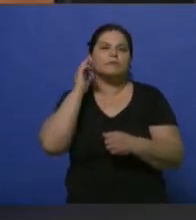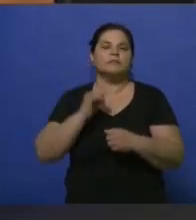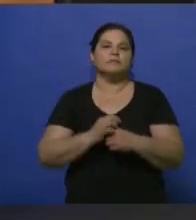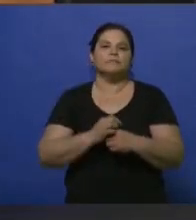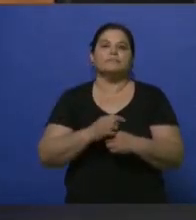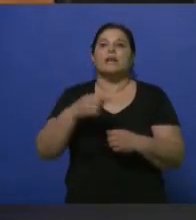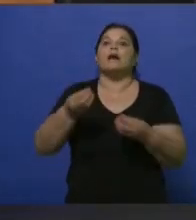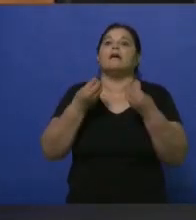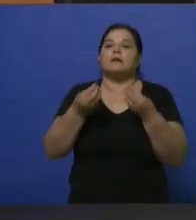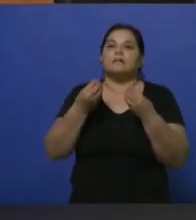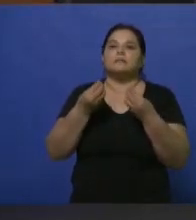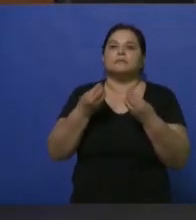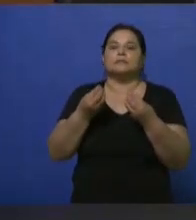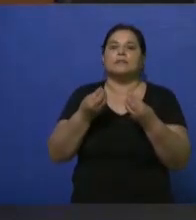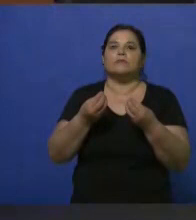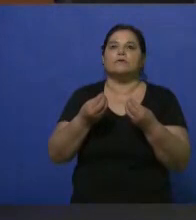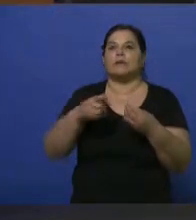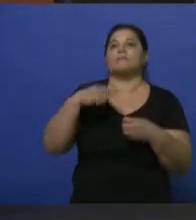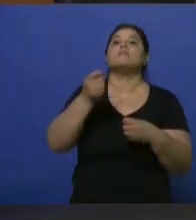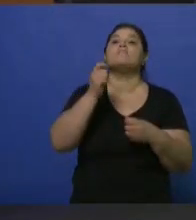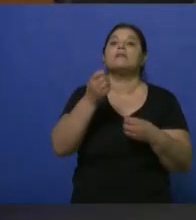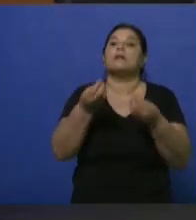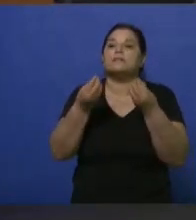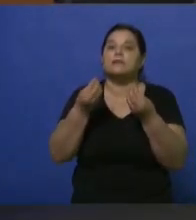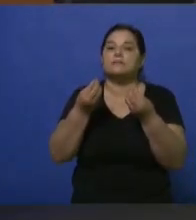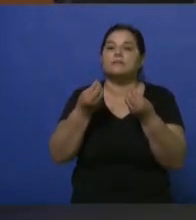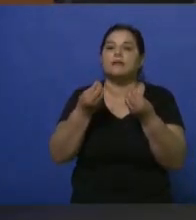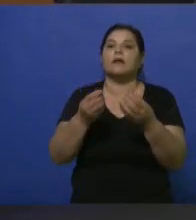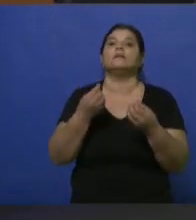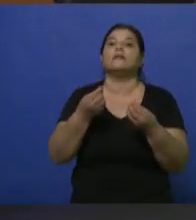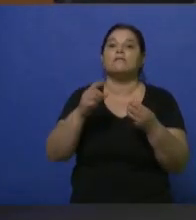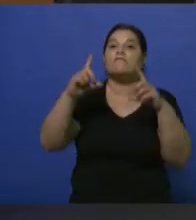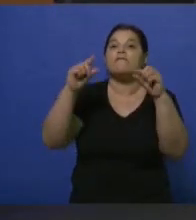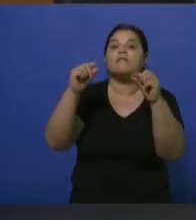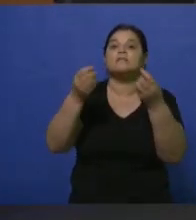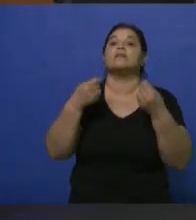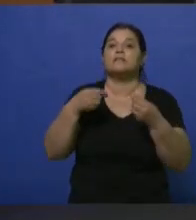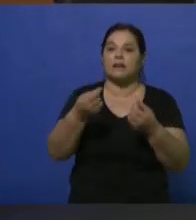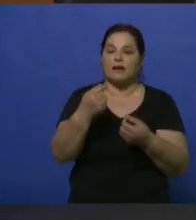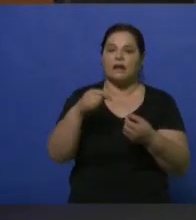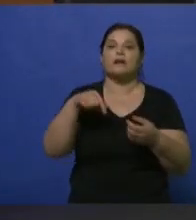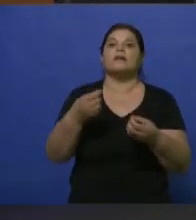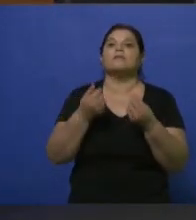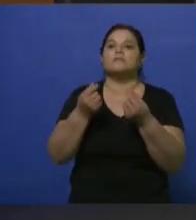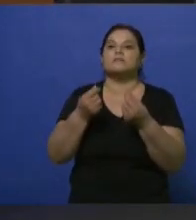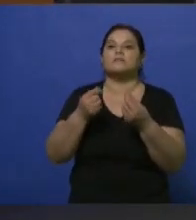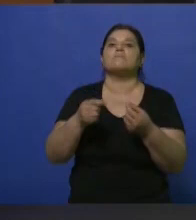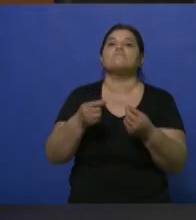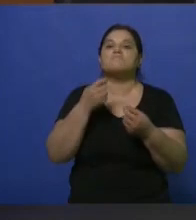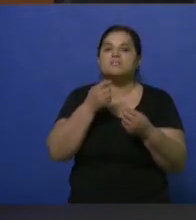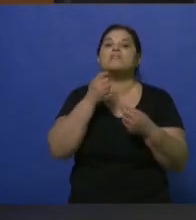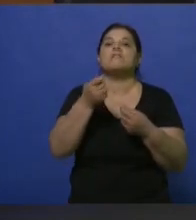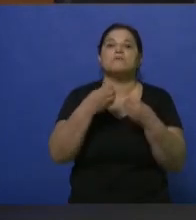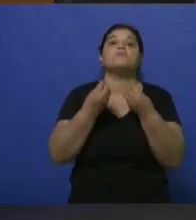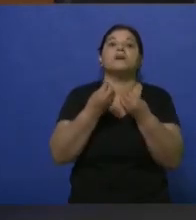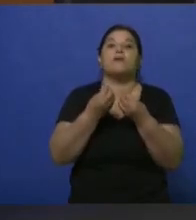decir hasta dónde llegás en el mes con esta situación, hasta qué fecha llegás. Increíblemente el promedio era llego al 18, al 20.